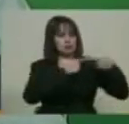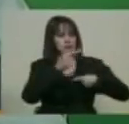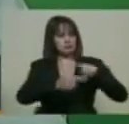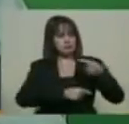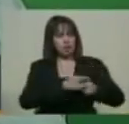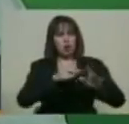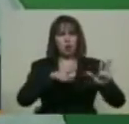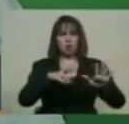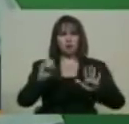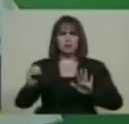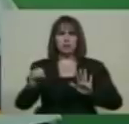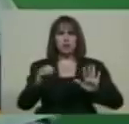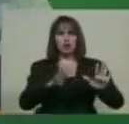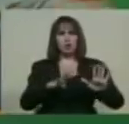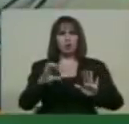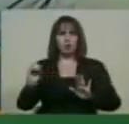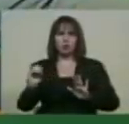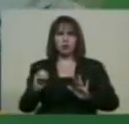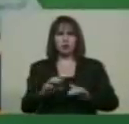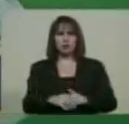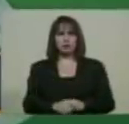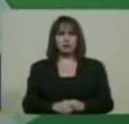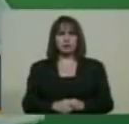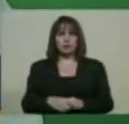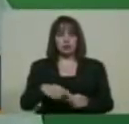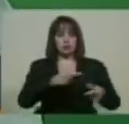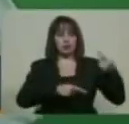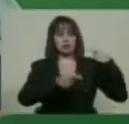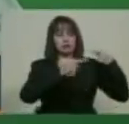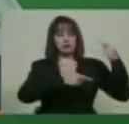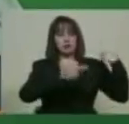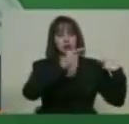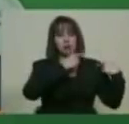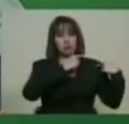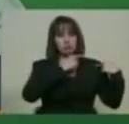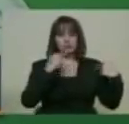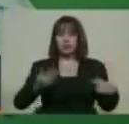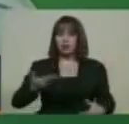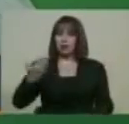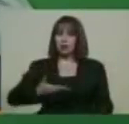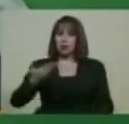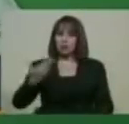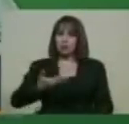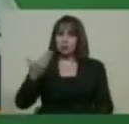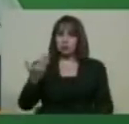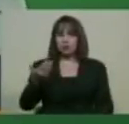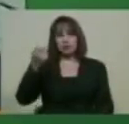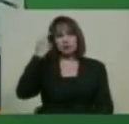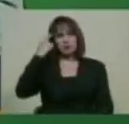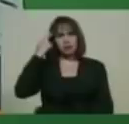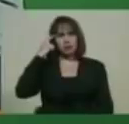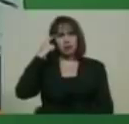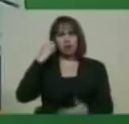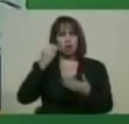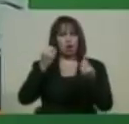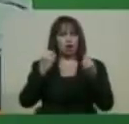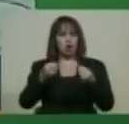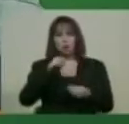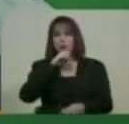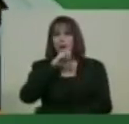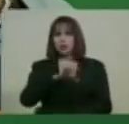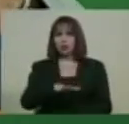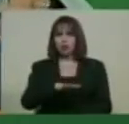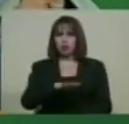80, del 90, del siglo pasado, si es importante sacar lecciones de la historia de estas